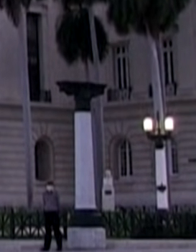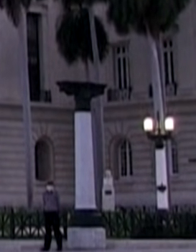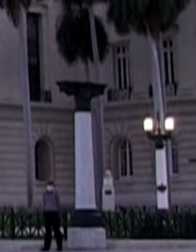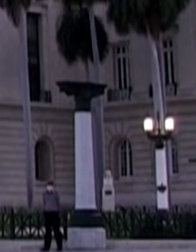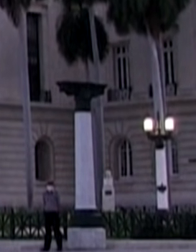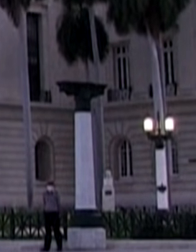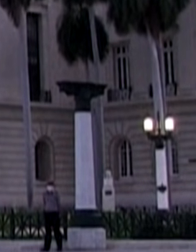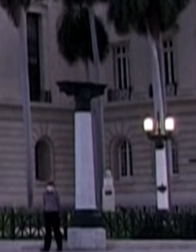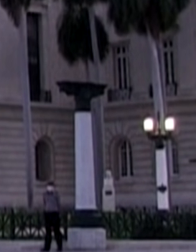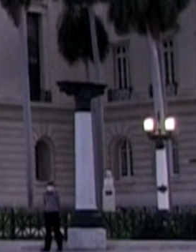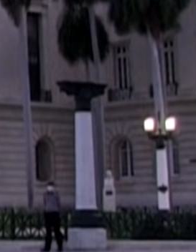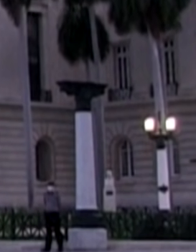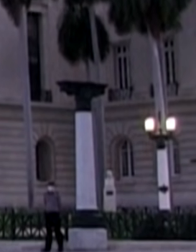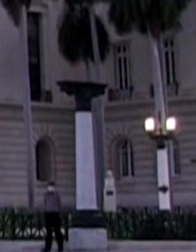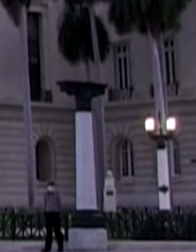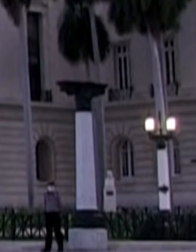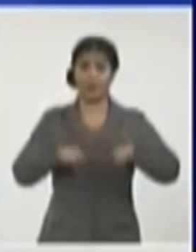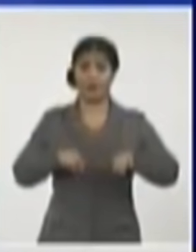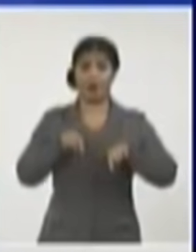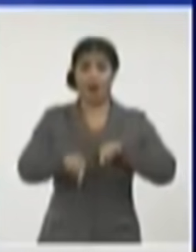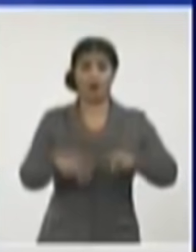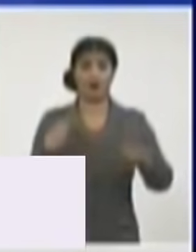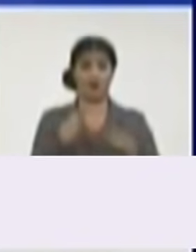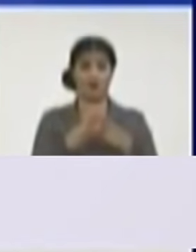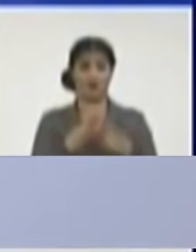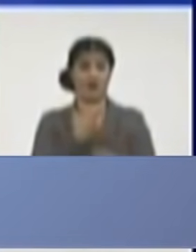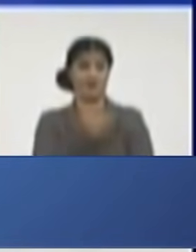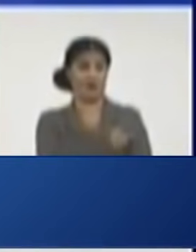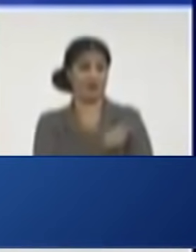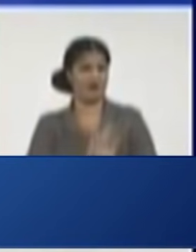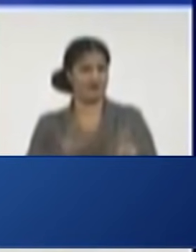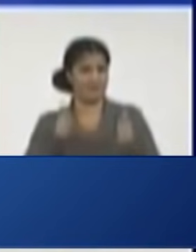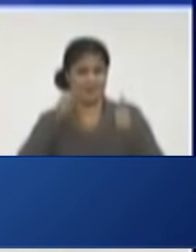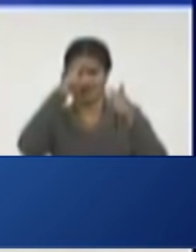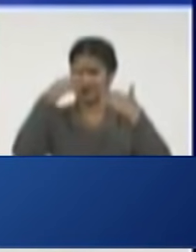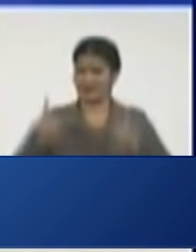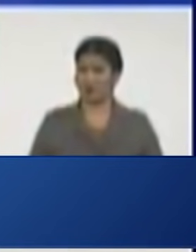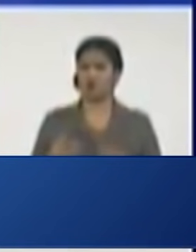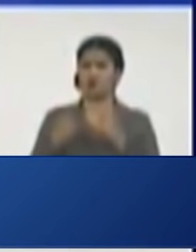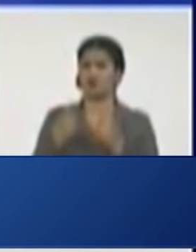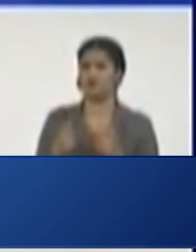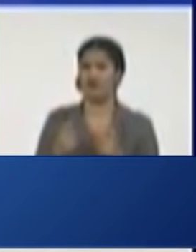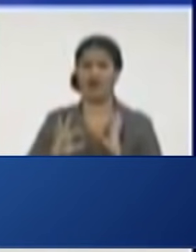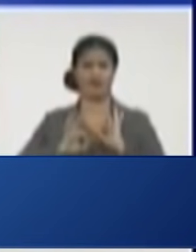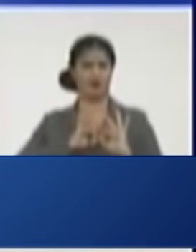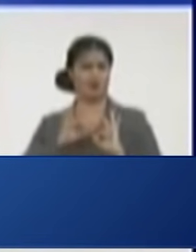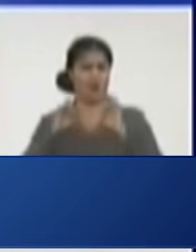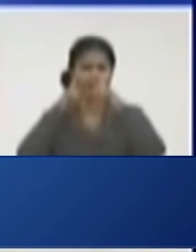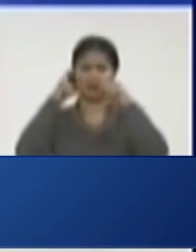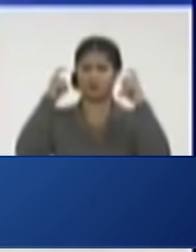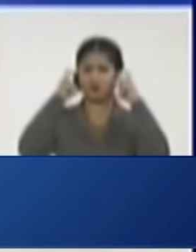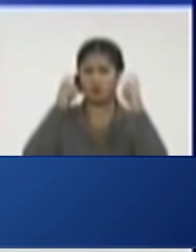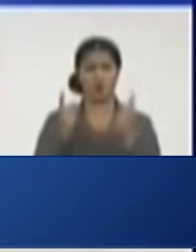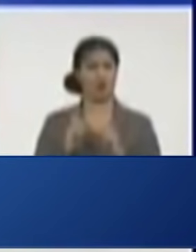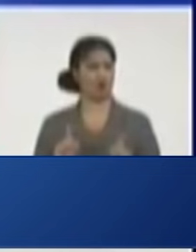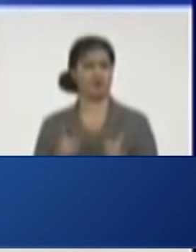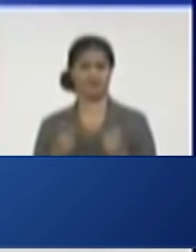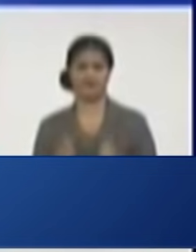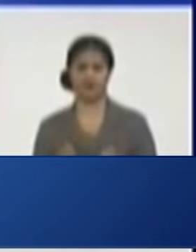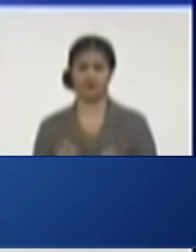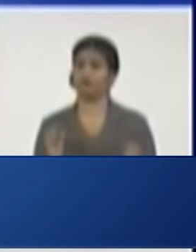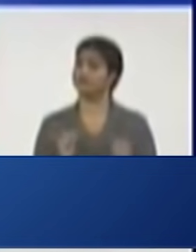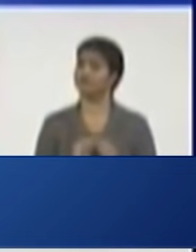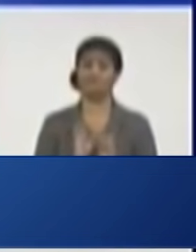casos positivos al COVID-19. Estamos enfrentando el peor incremento en cuanto al número de